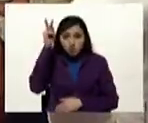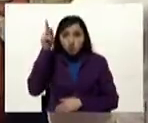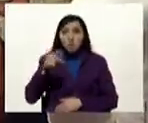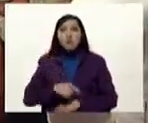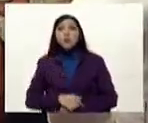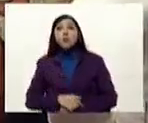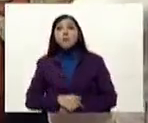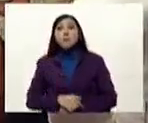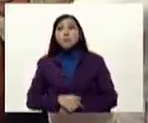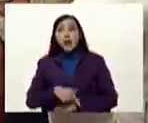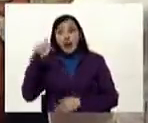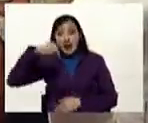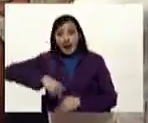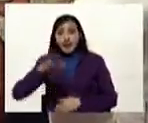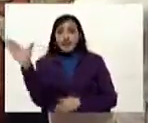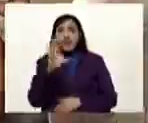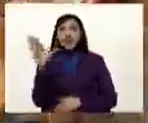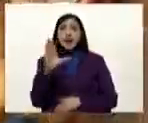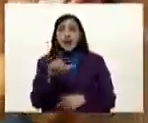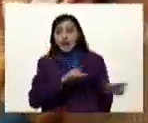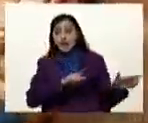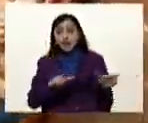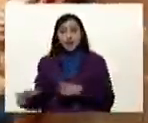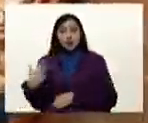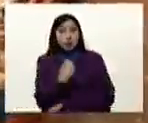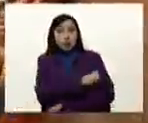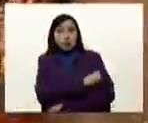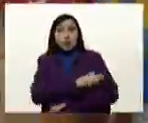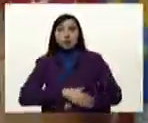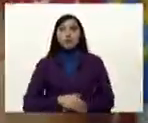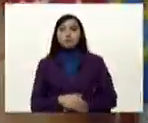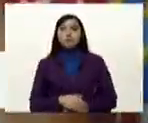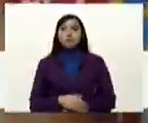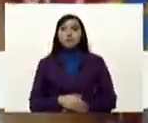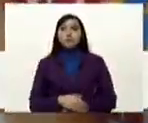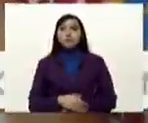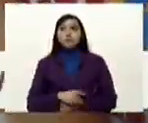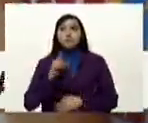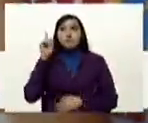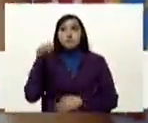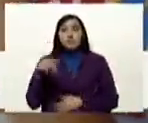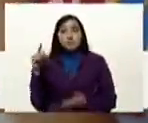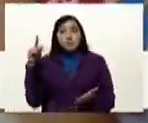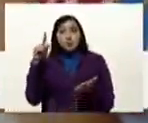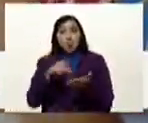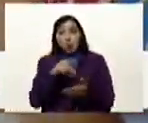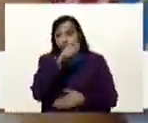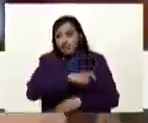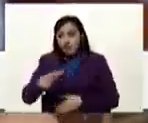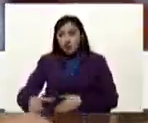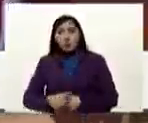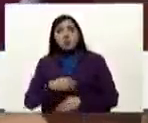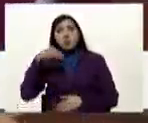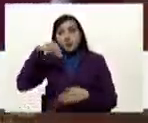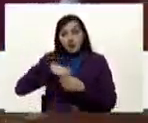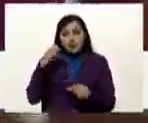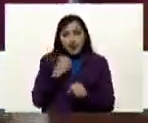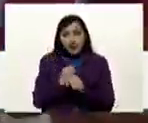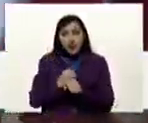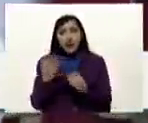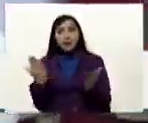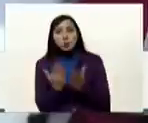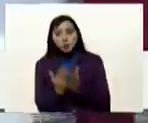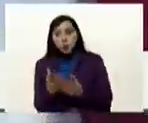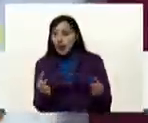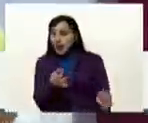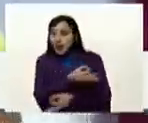en la ciudad de Caracas, presidente. Y en este marco también hemos llegado hasta el personal obrero. Ha sido todo un